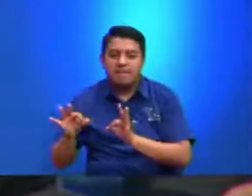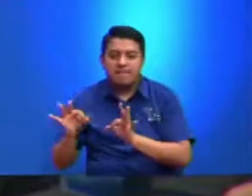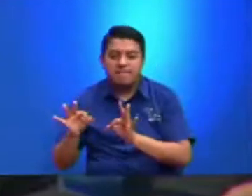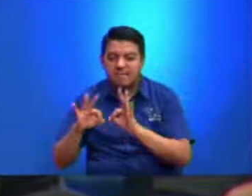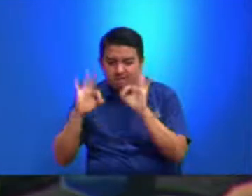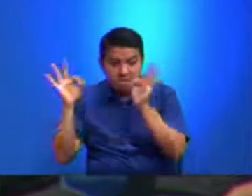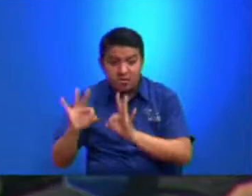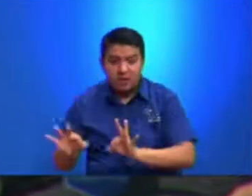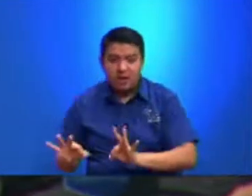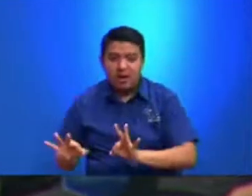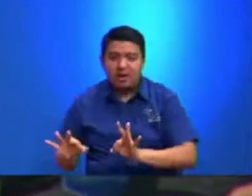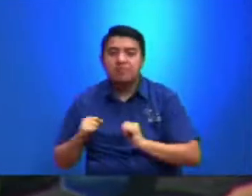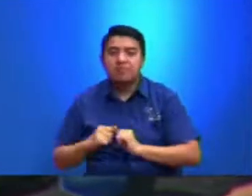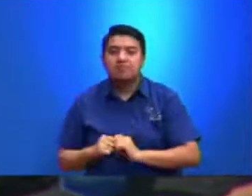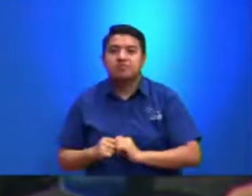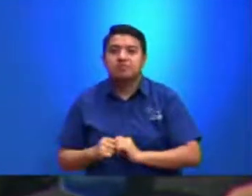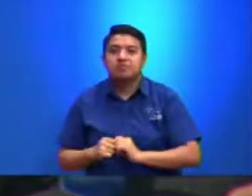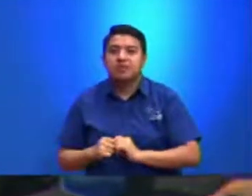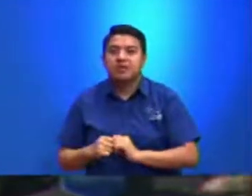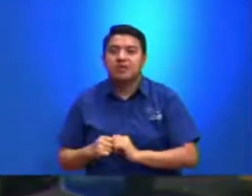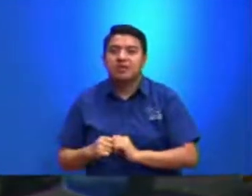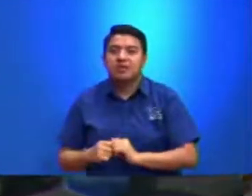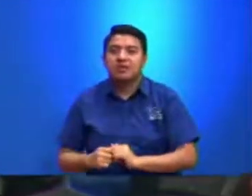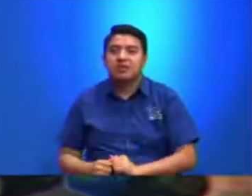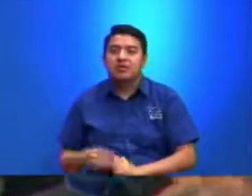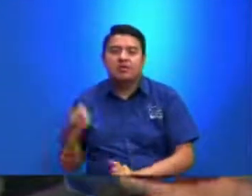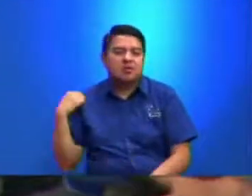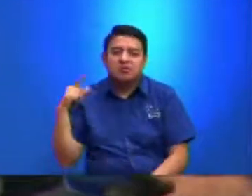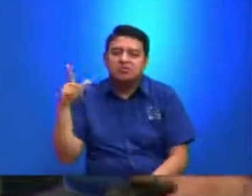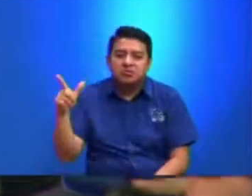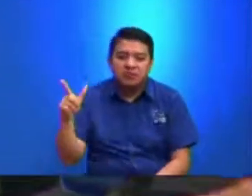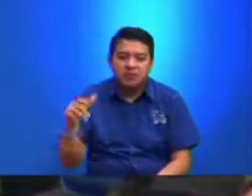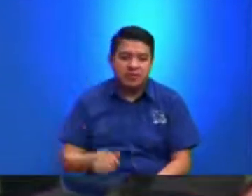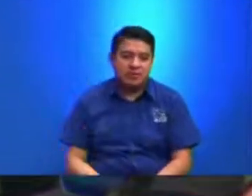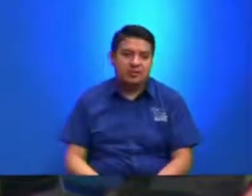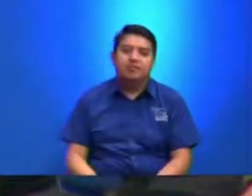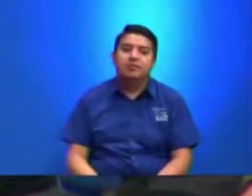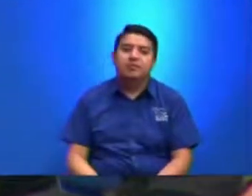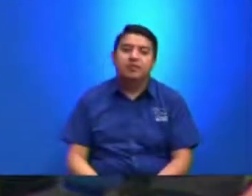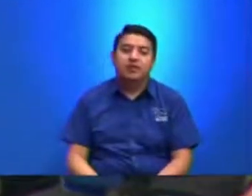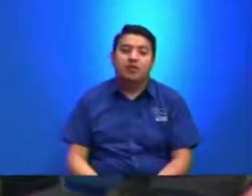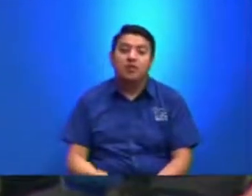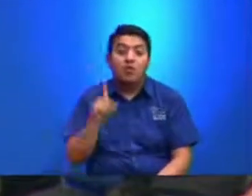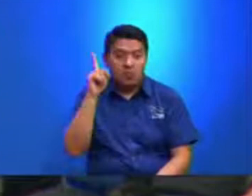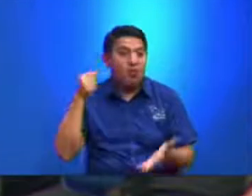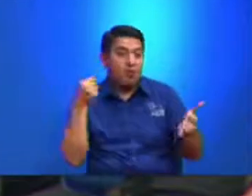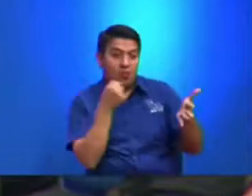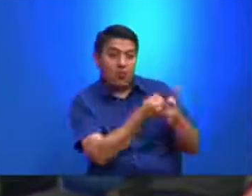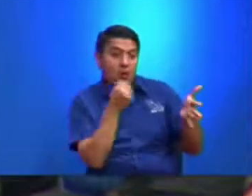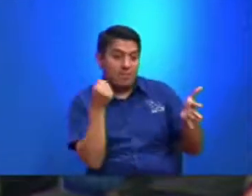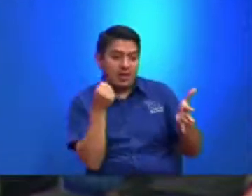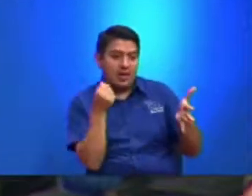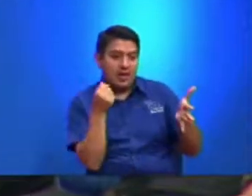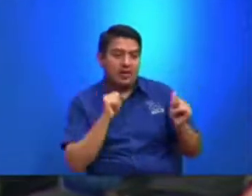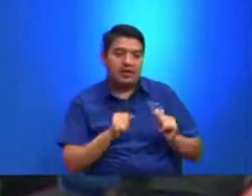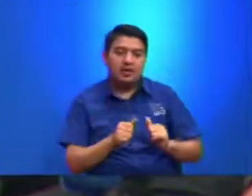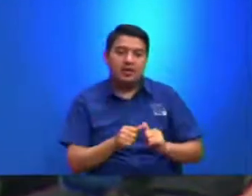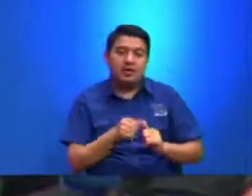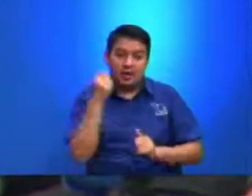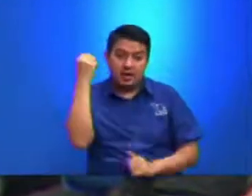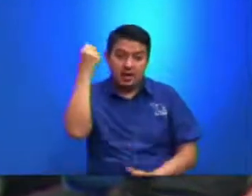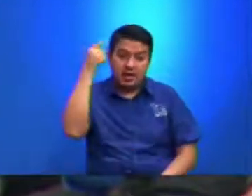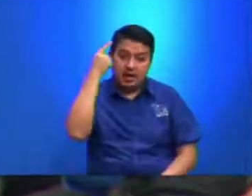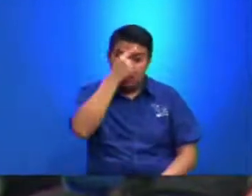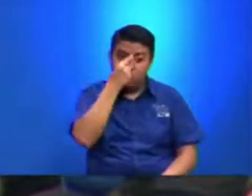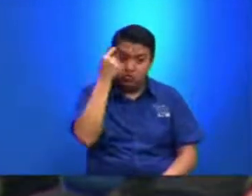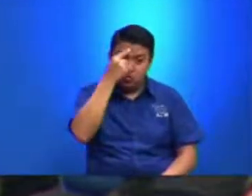fenómeno porque ha habido algún trauma, algún golpe o algo que generó que el ojo empezara a achicarse, se empieza